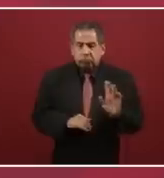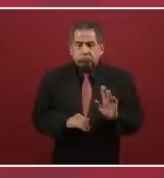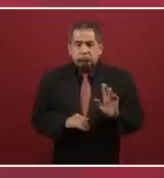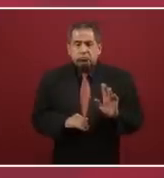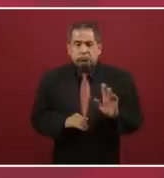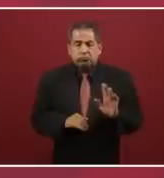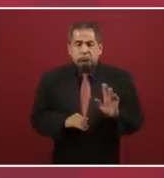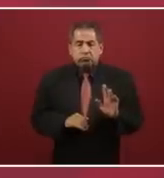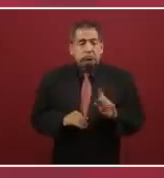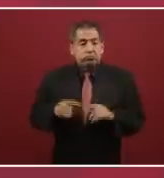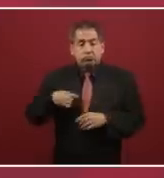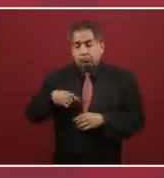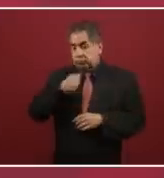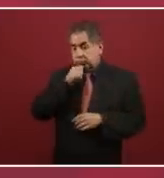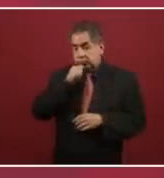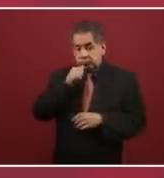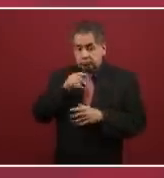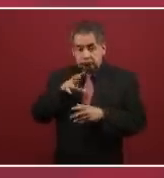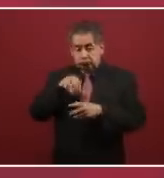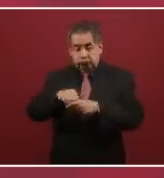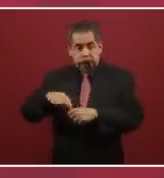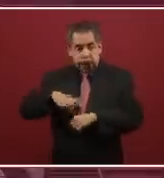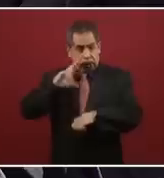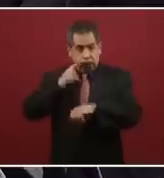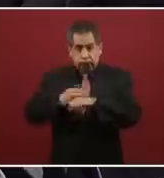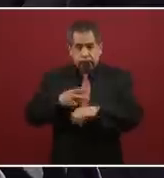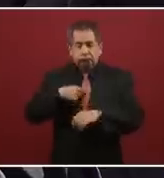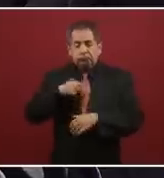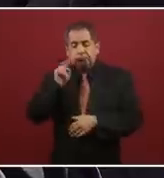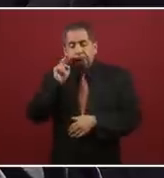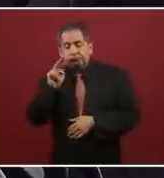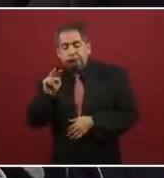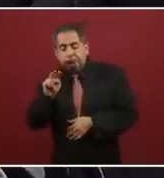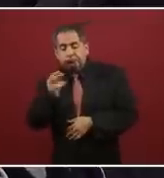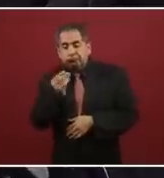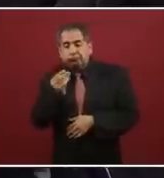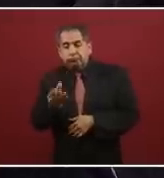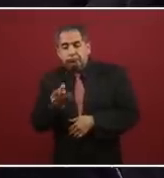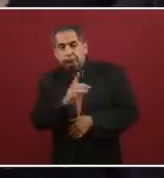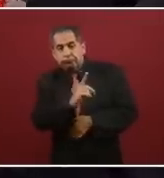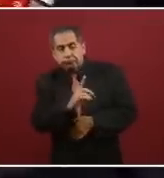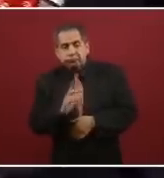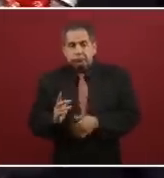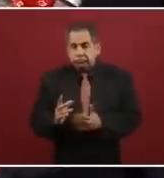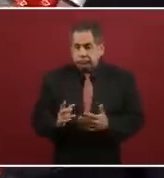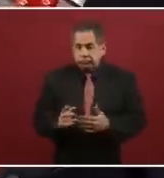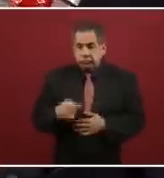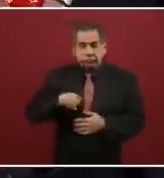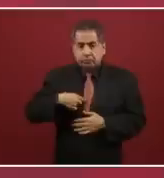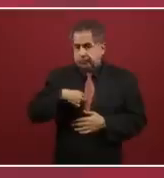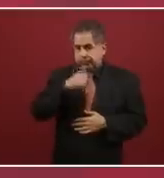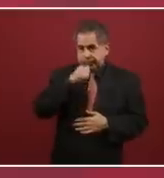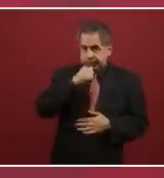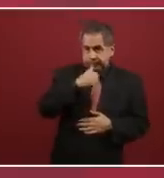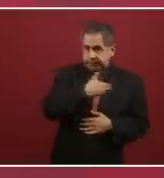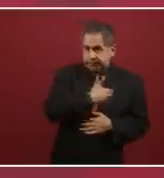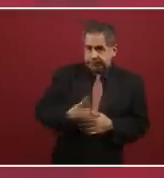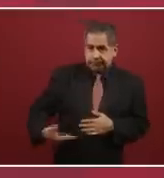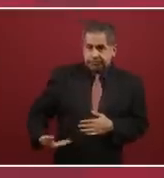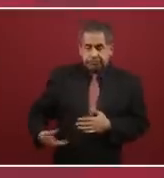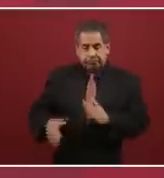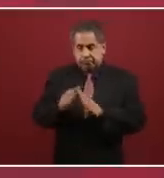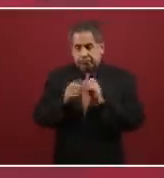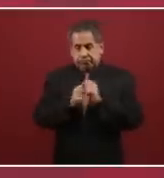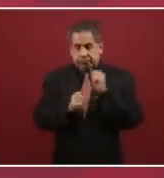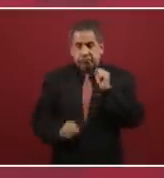y éramos apenas observadores, porque todavía no era yo presidente constitucional,